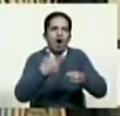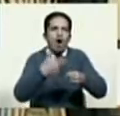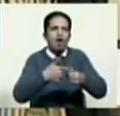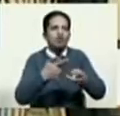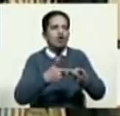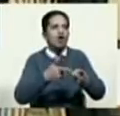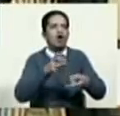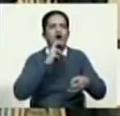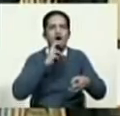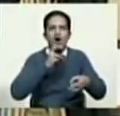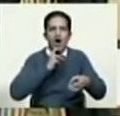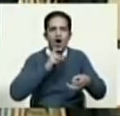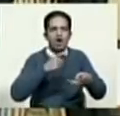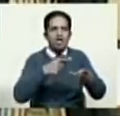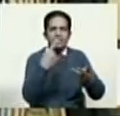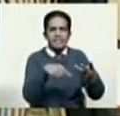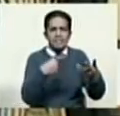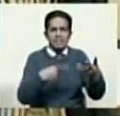de nuestro país.